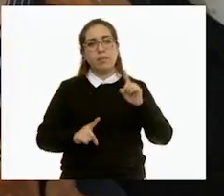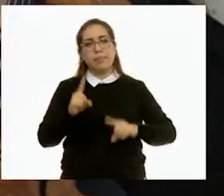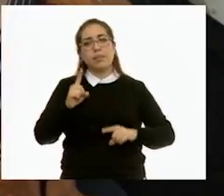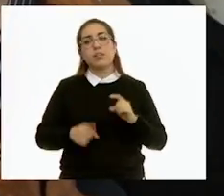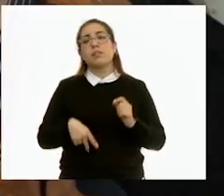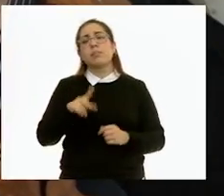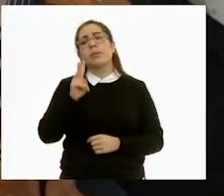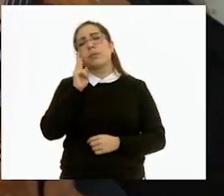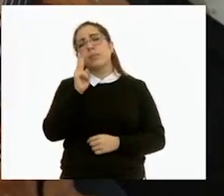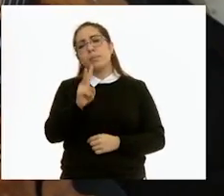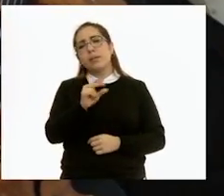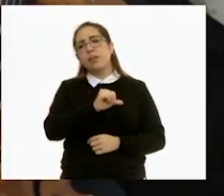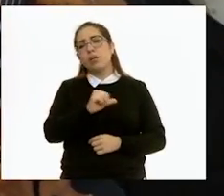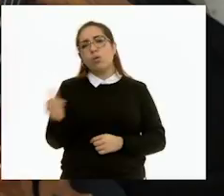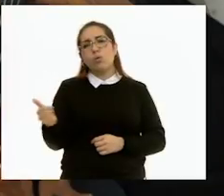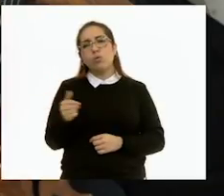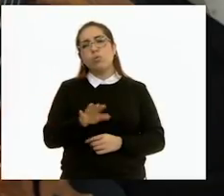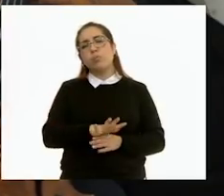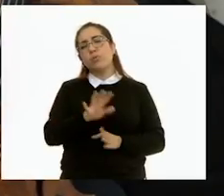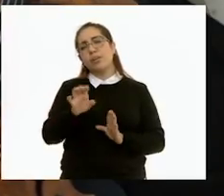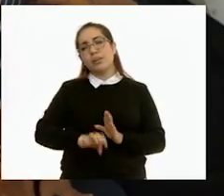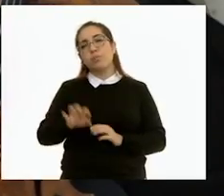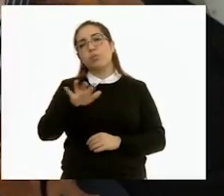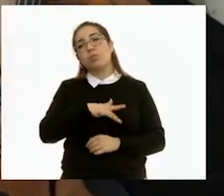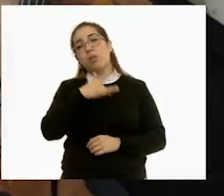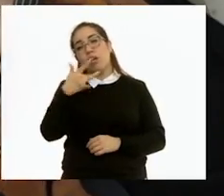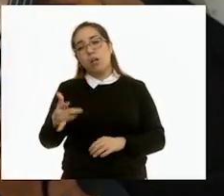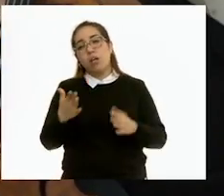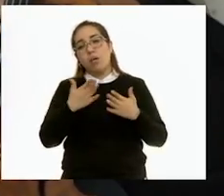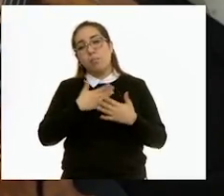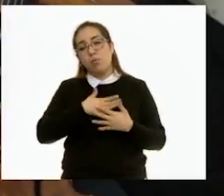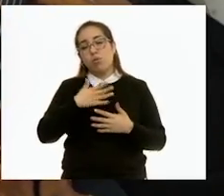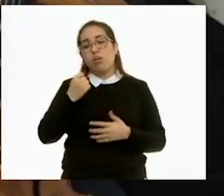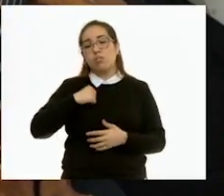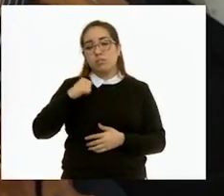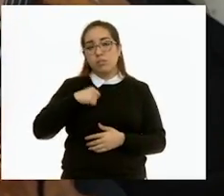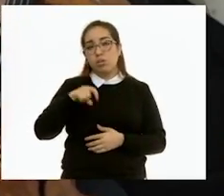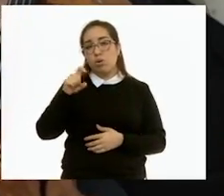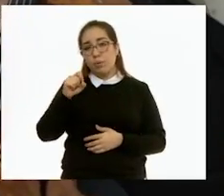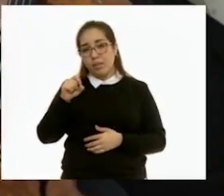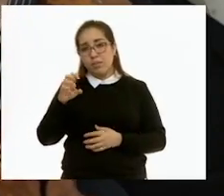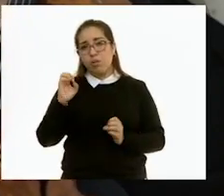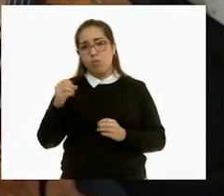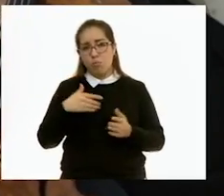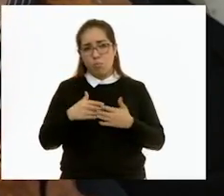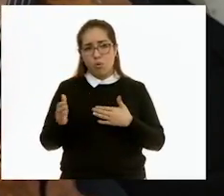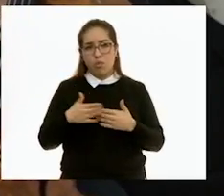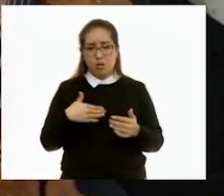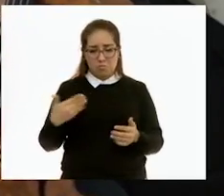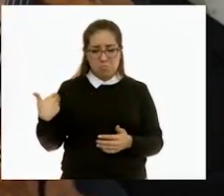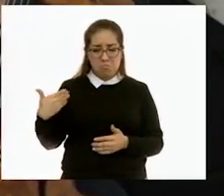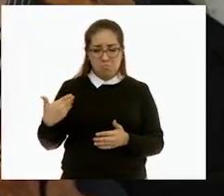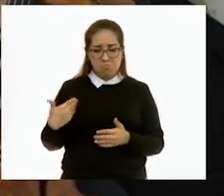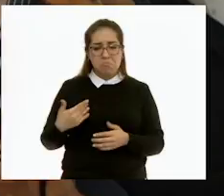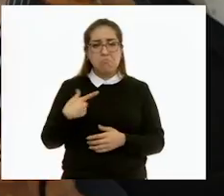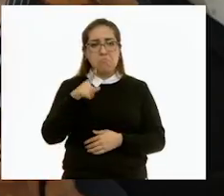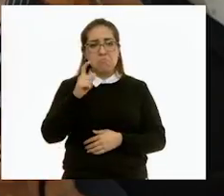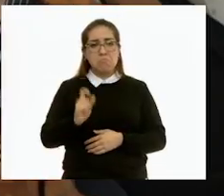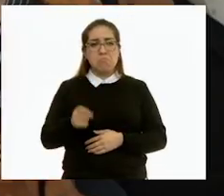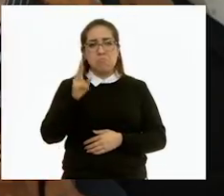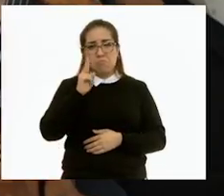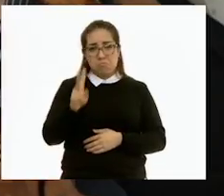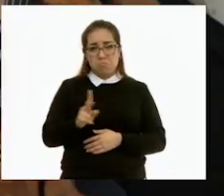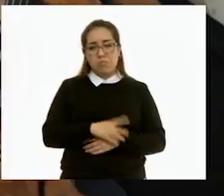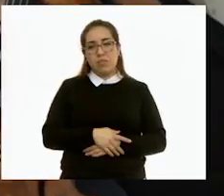miramos un repertorio romántico o del siglo XX o incluso contemporáneo, podemos apreciar que no